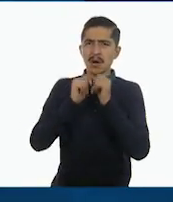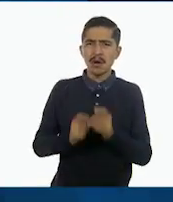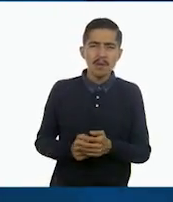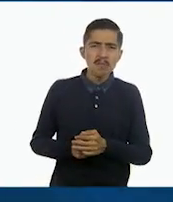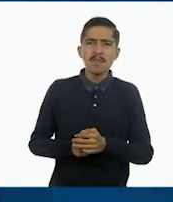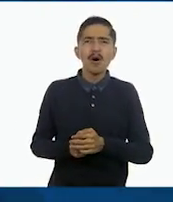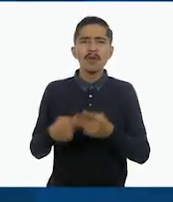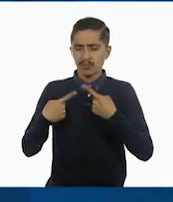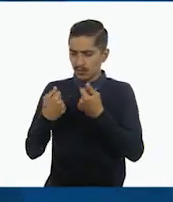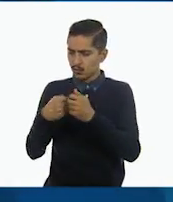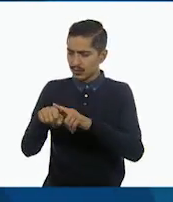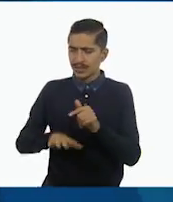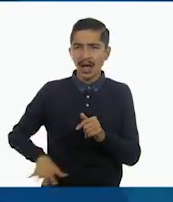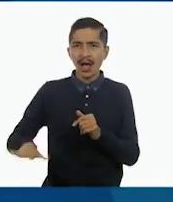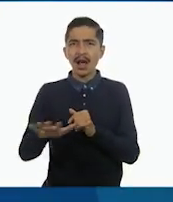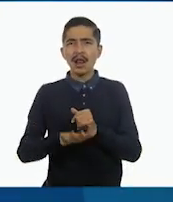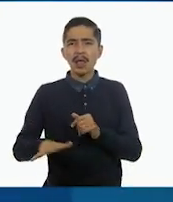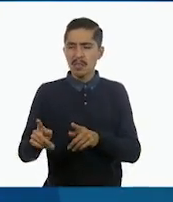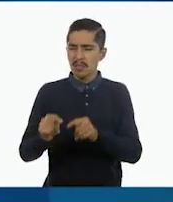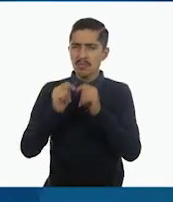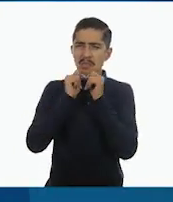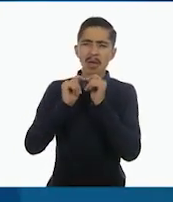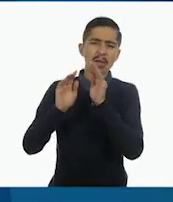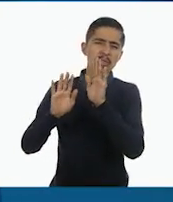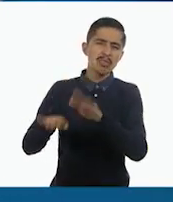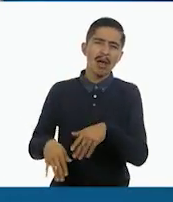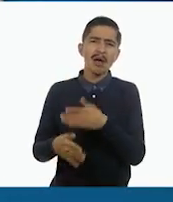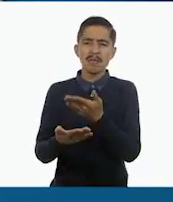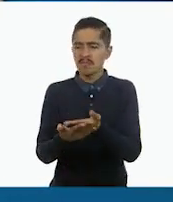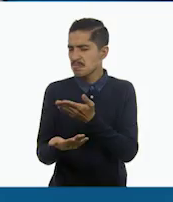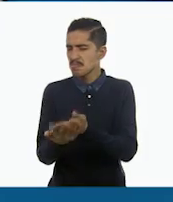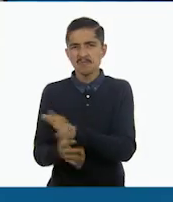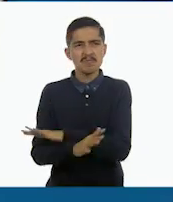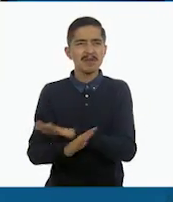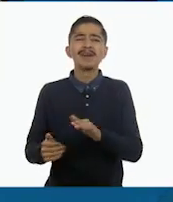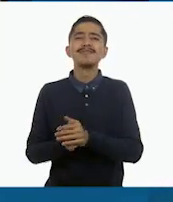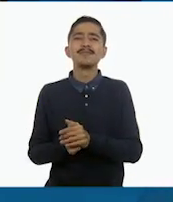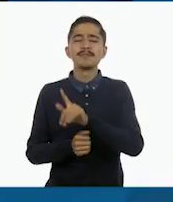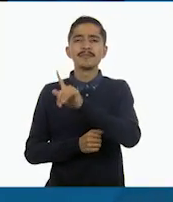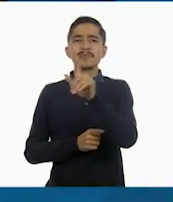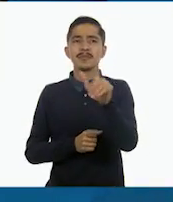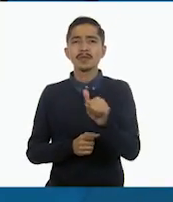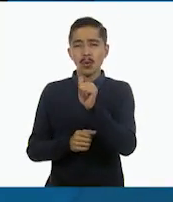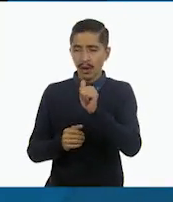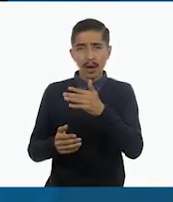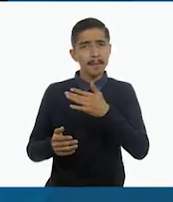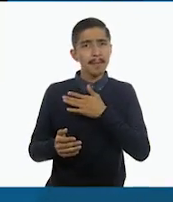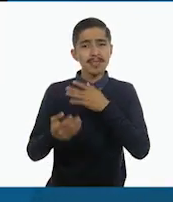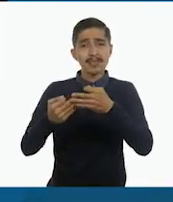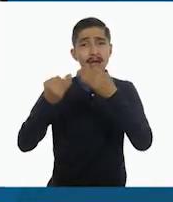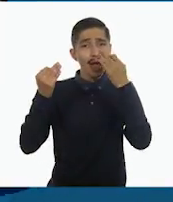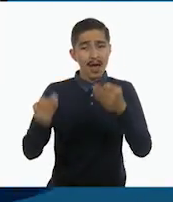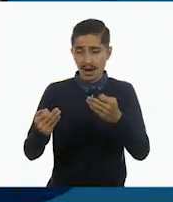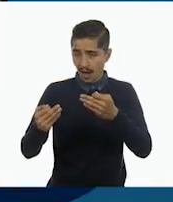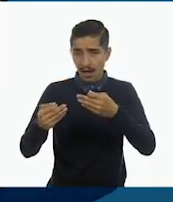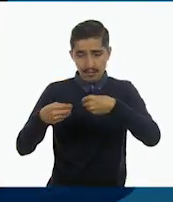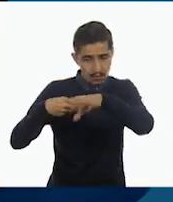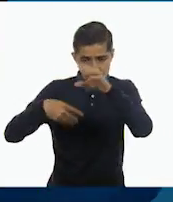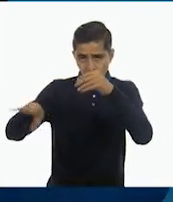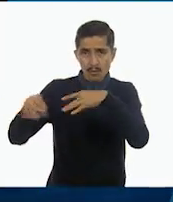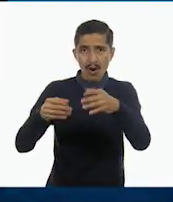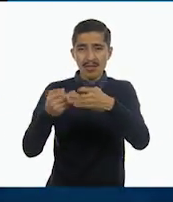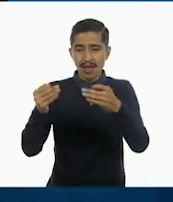demandas sociales, por ejemplo. Y, por ejemplo, la devolución de las tierras a las comunidades,